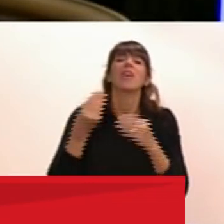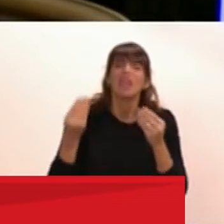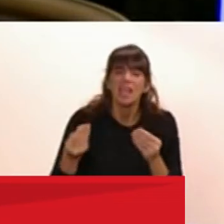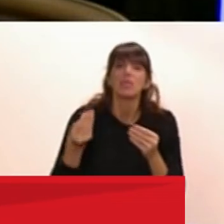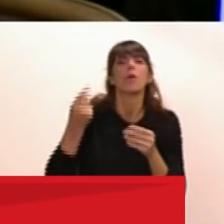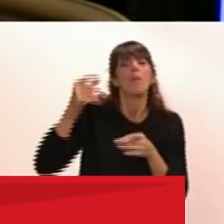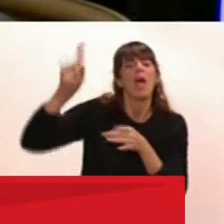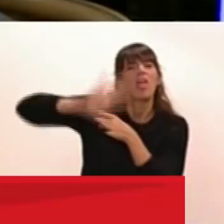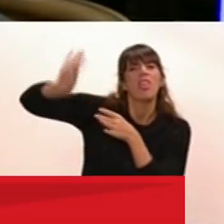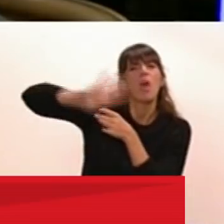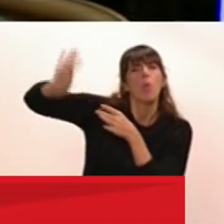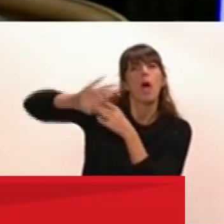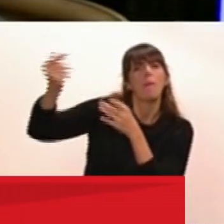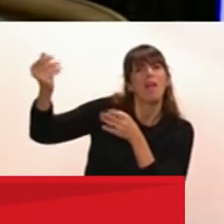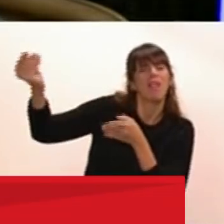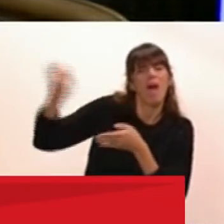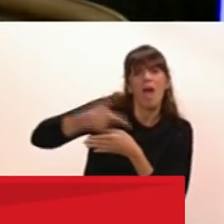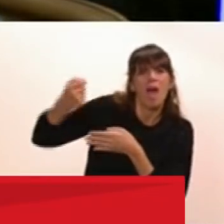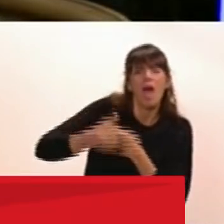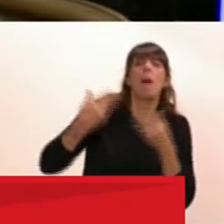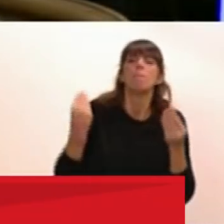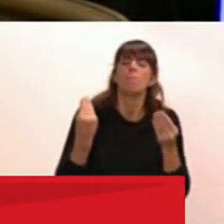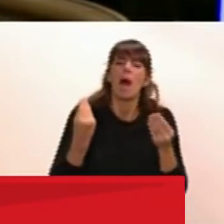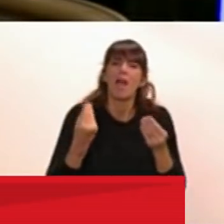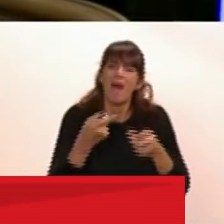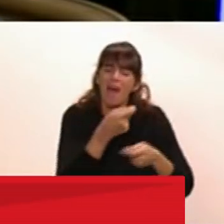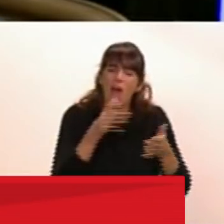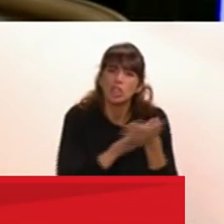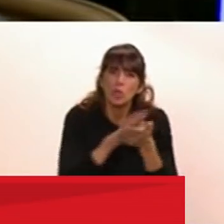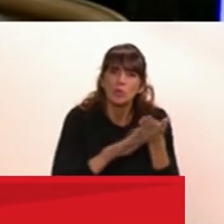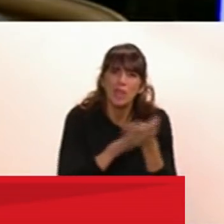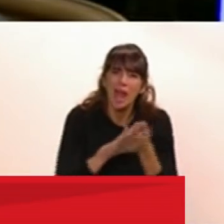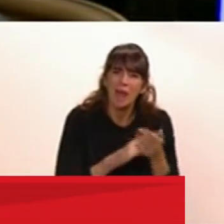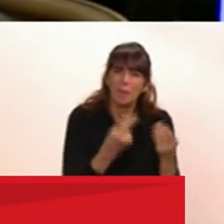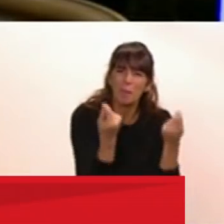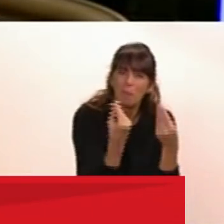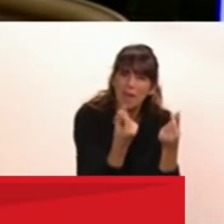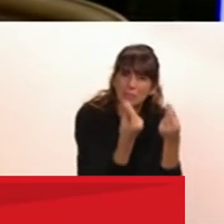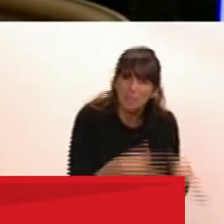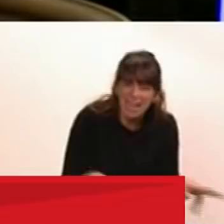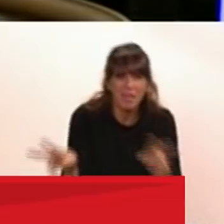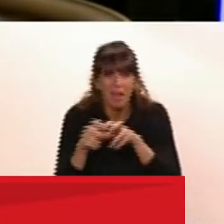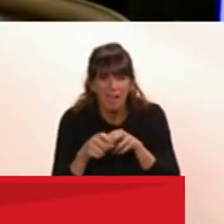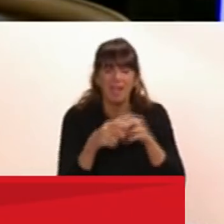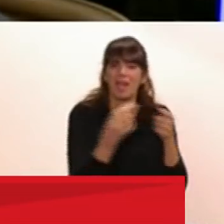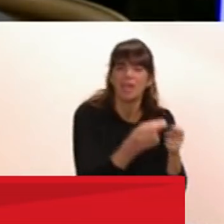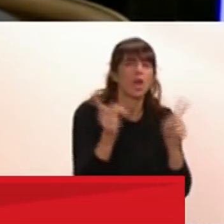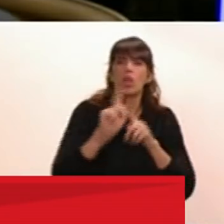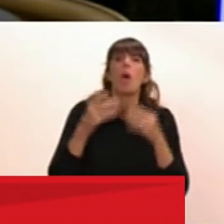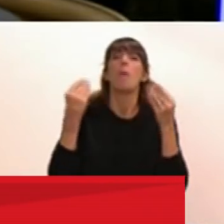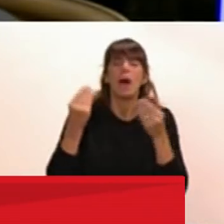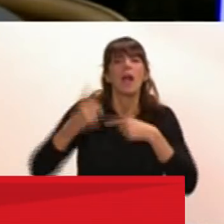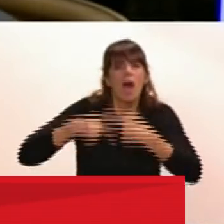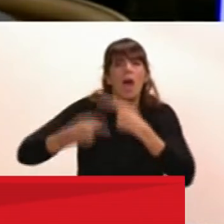deuda para cubrir el déficit fiscal, la tomaron para buscar los dólares para la timba. Lo tomaron para seguir importando como